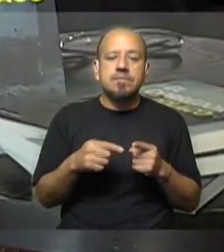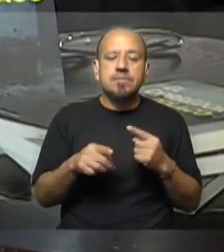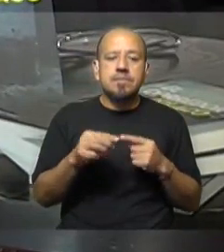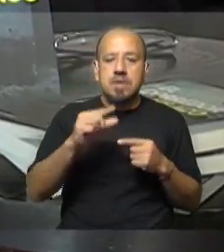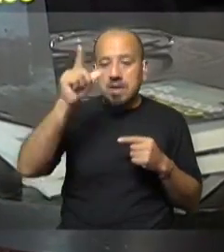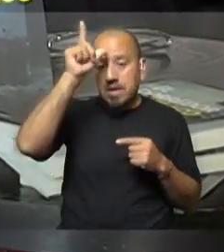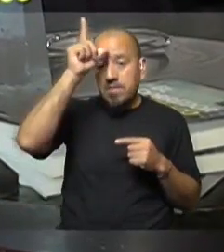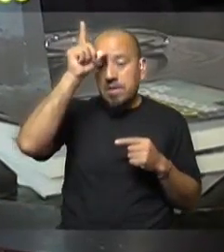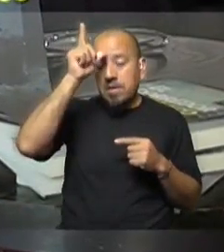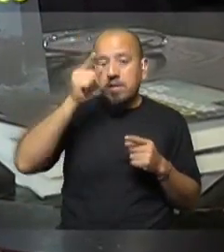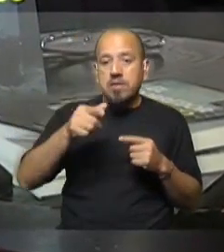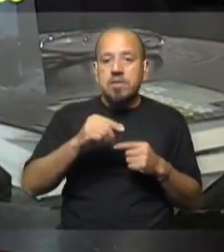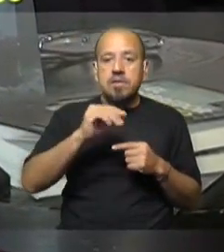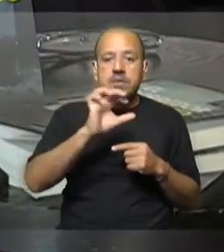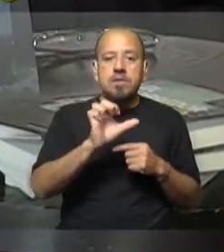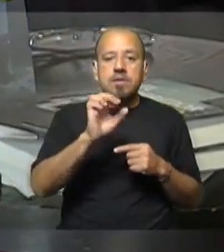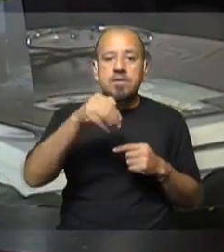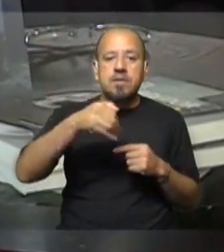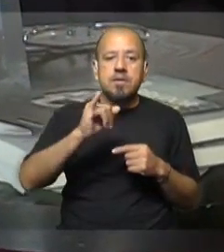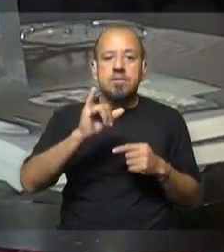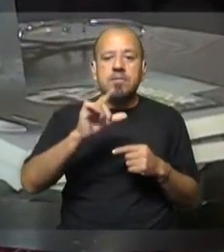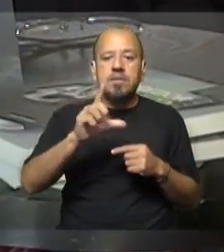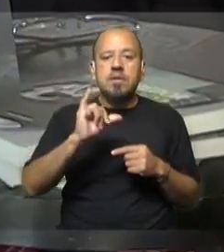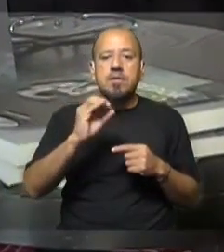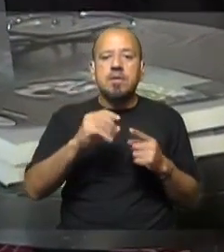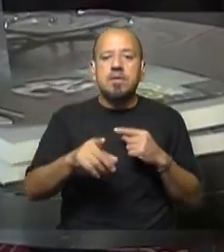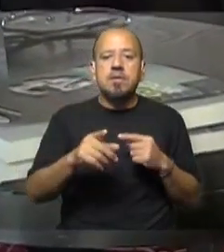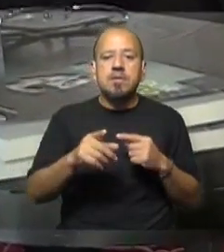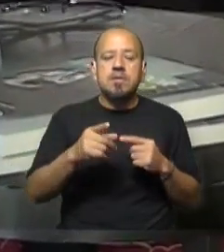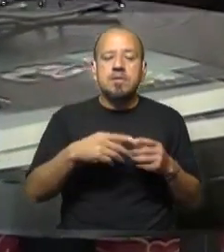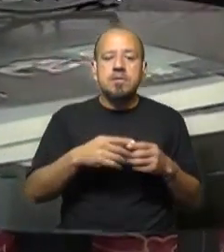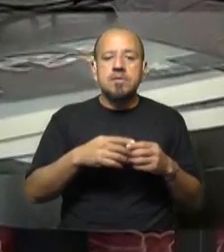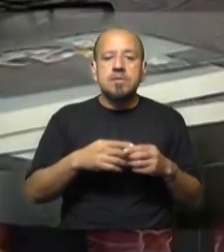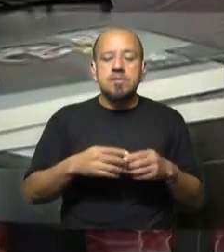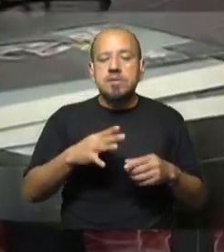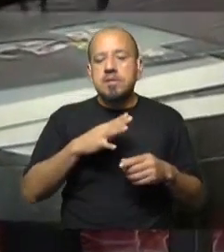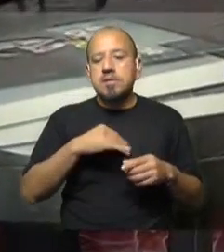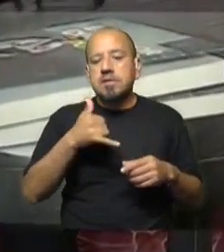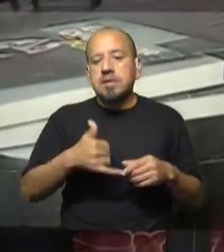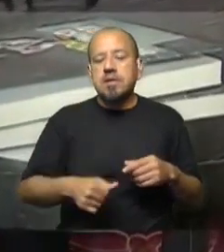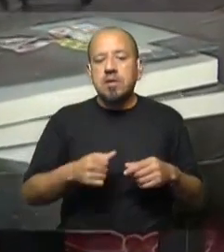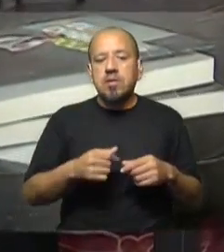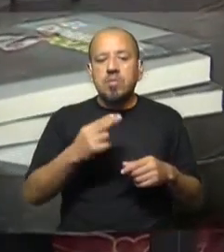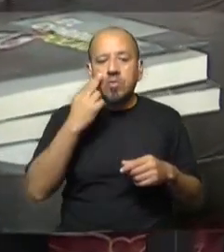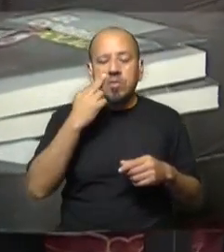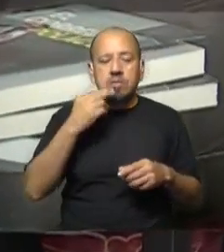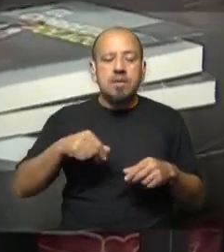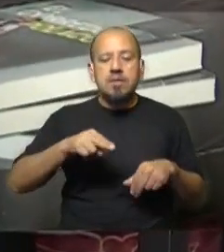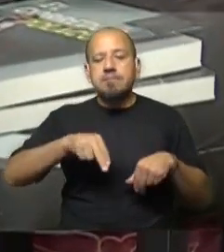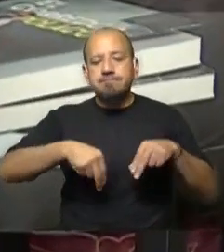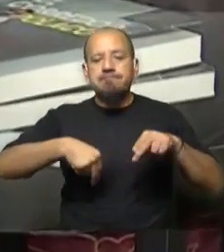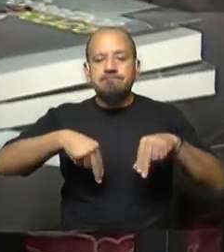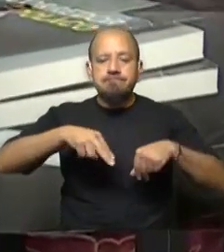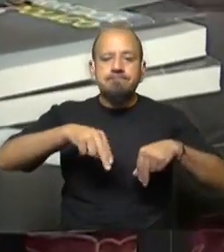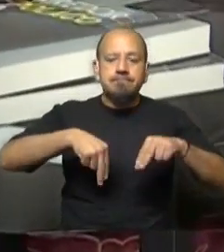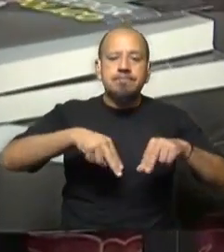alemán, Emilio Jeske, que caminaba con muletas, tenía un problema grande de movilidad, y como estaba con